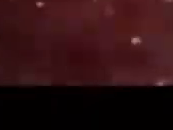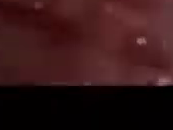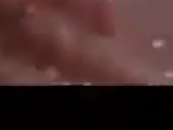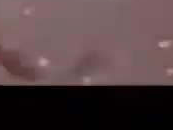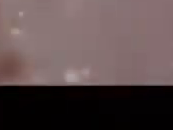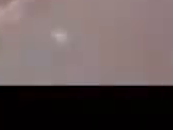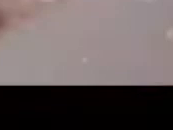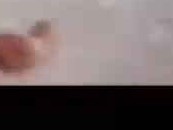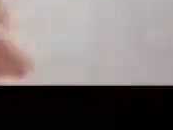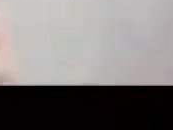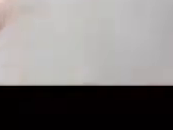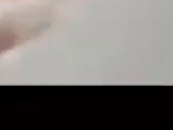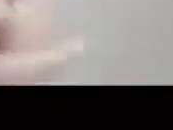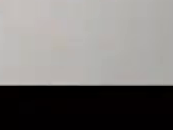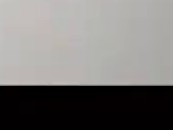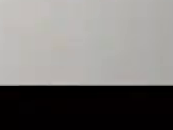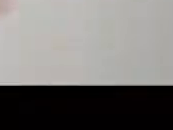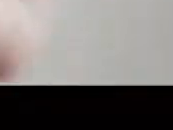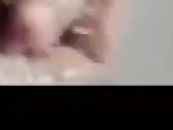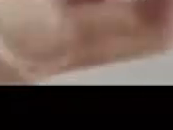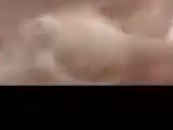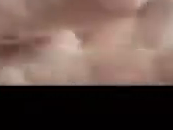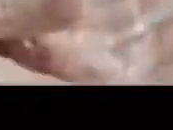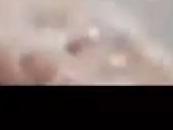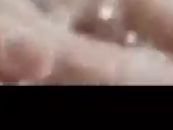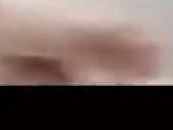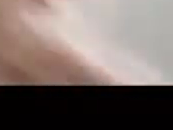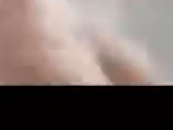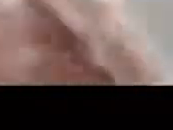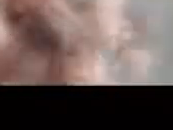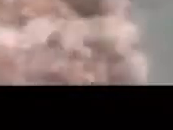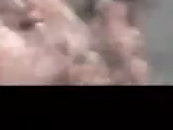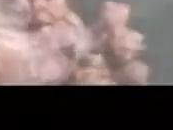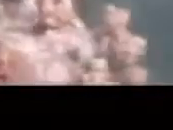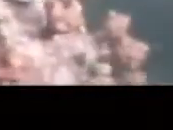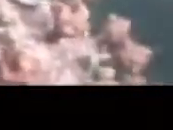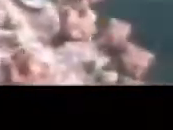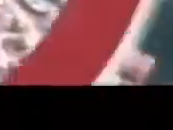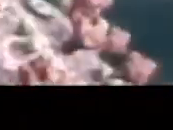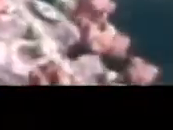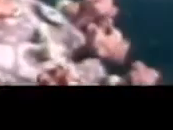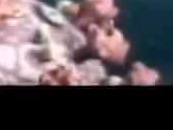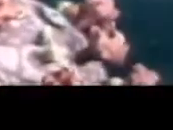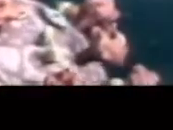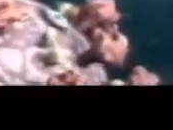Seamos responsables y disciplinados. Te cuidas tú, nos cuidamos todos.